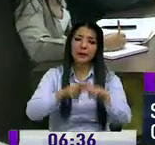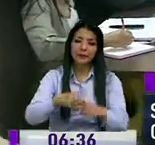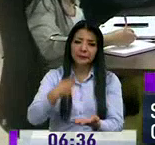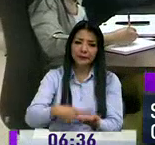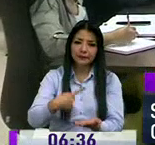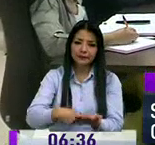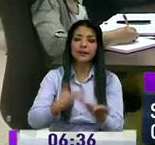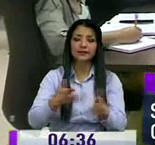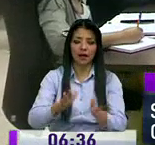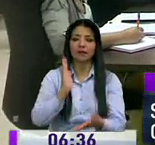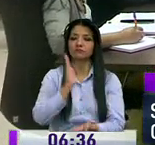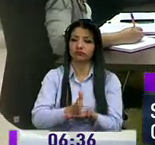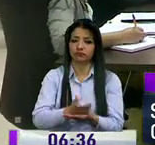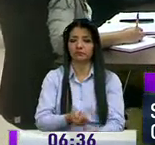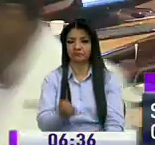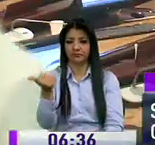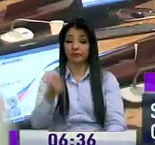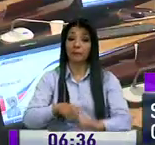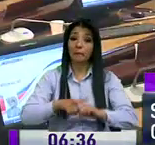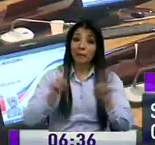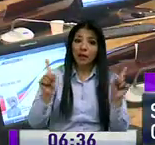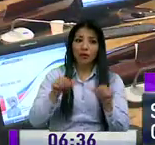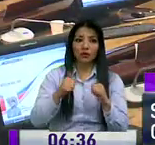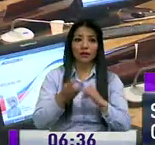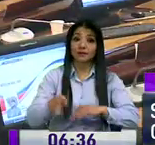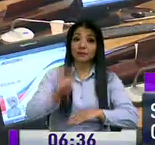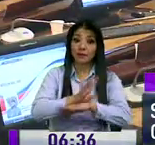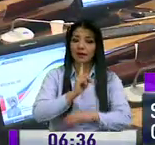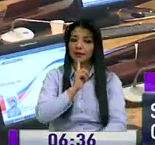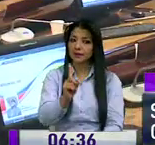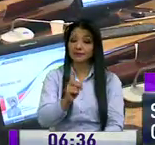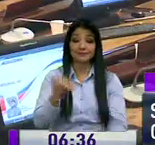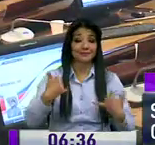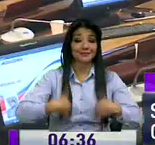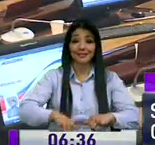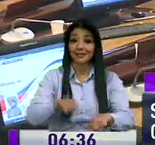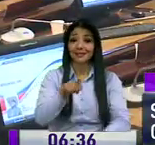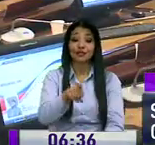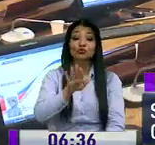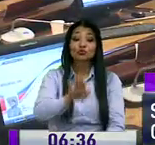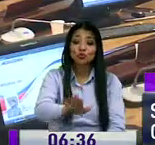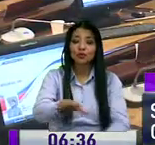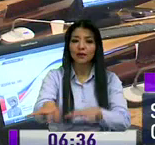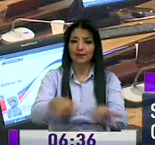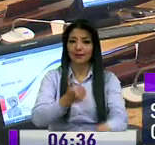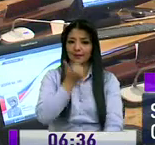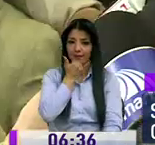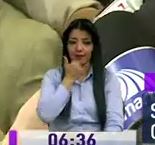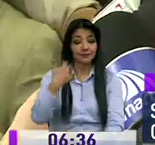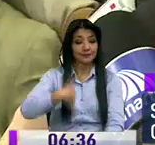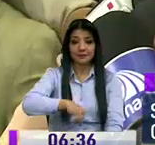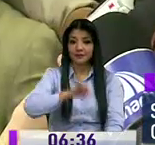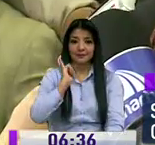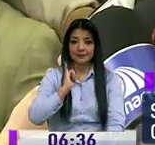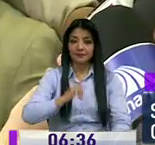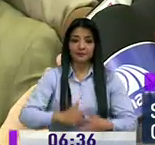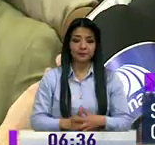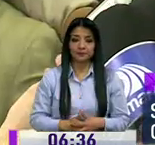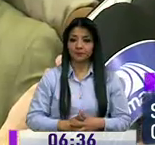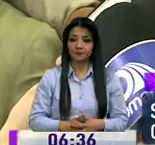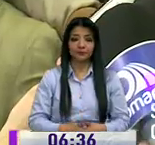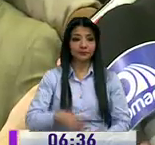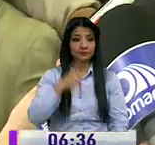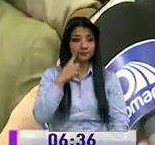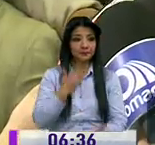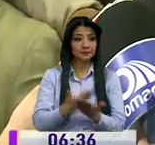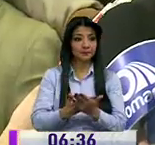fue reveída. Sin embargo, desde el legislativo, esto no cambiaría en nada el curso del enjuiciamiento. Es una demostración clara y